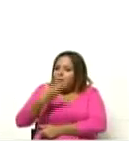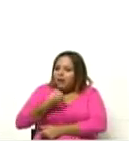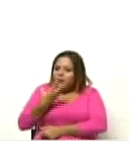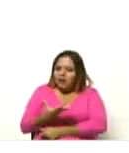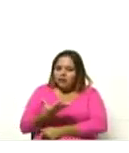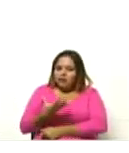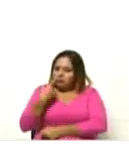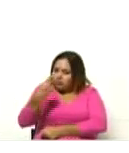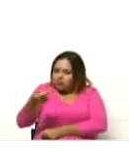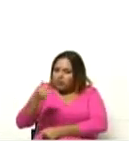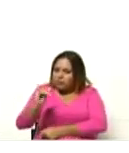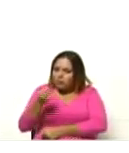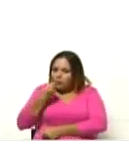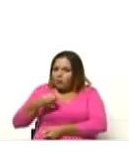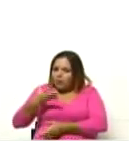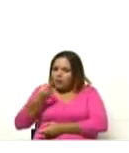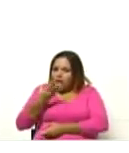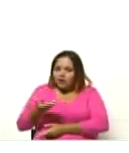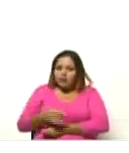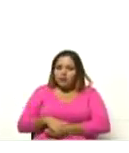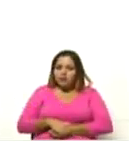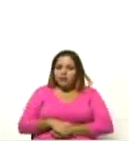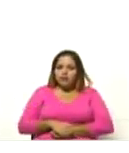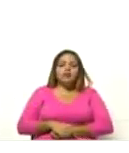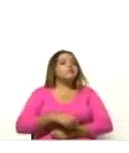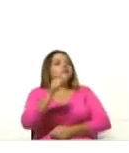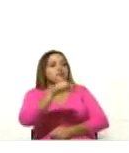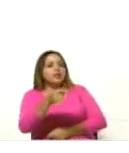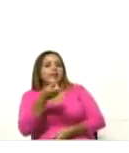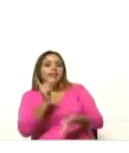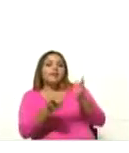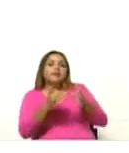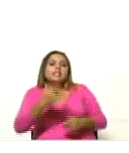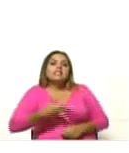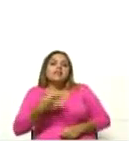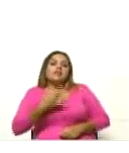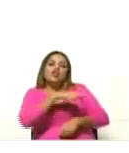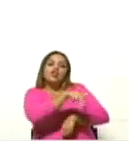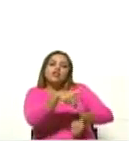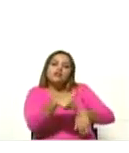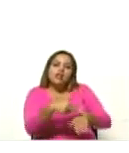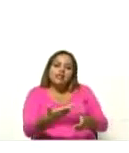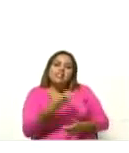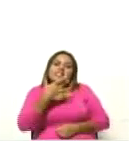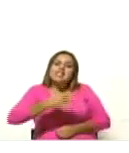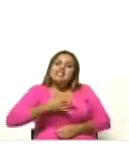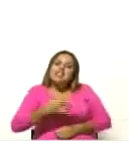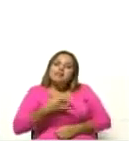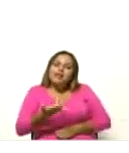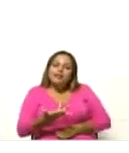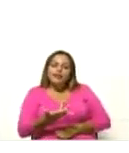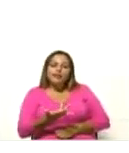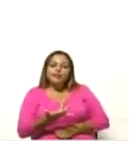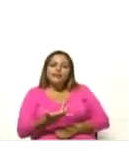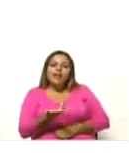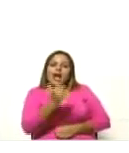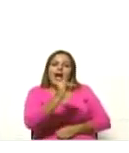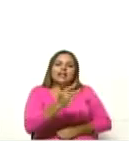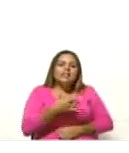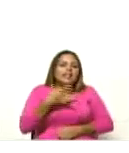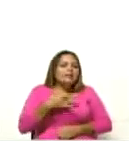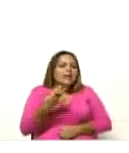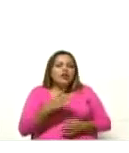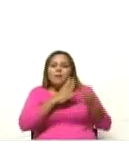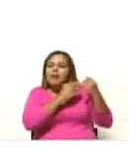62% dice que vamos por buen camino. Eso forma parte del clima nacional, del sentimiento nacional. Es un sentimiento, es un clima lleno de